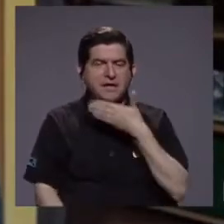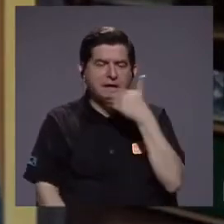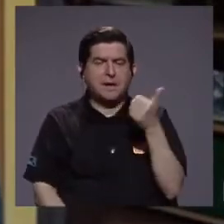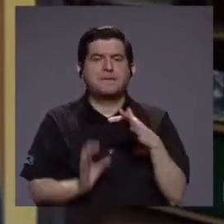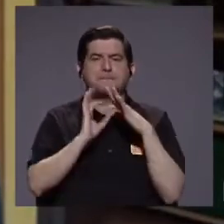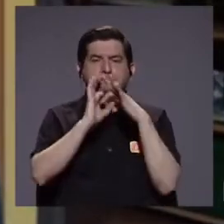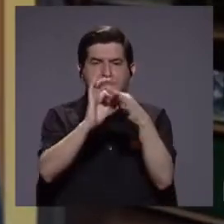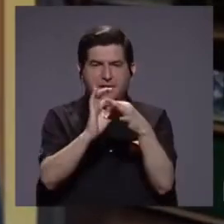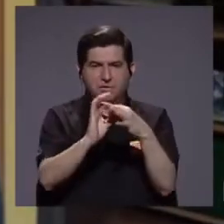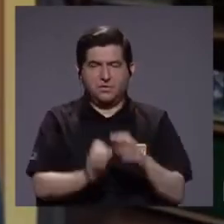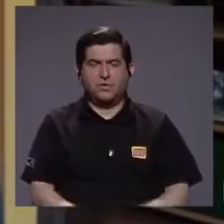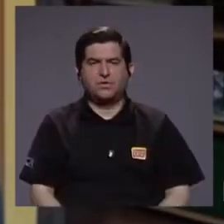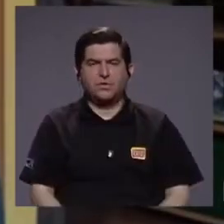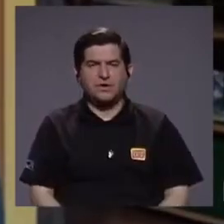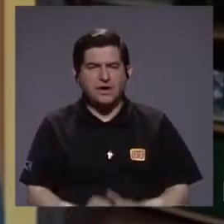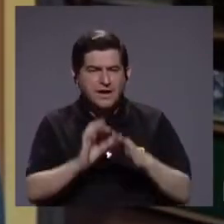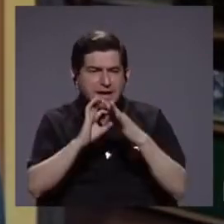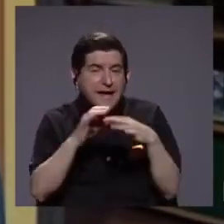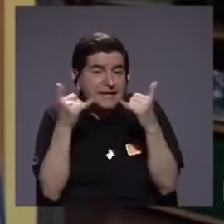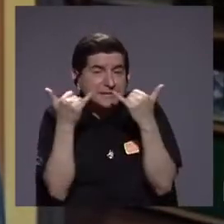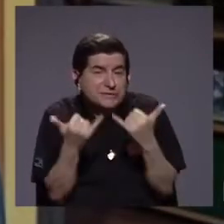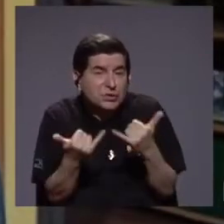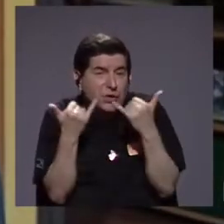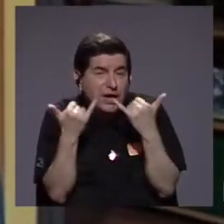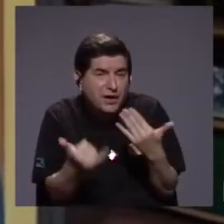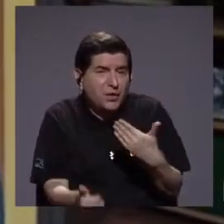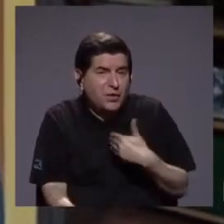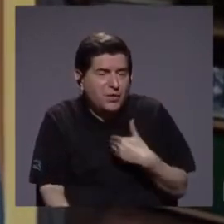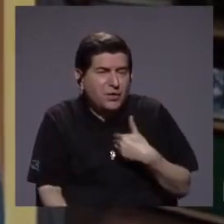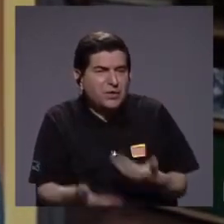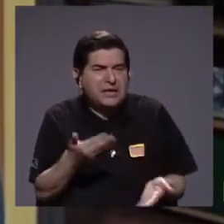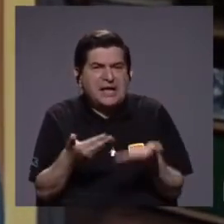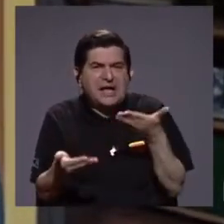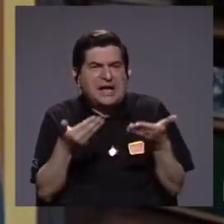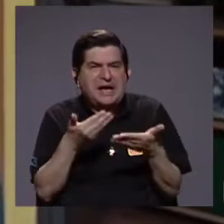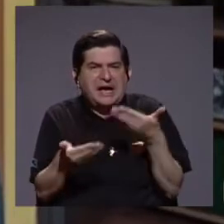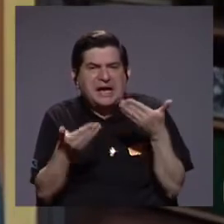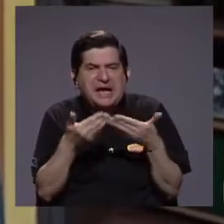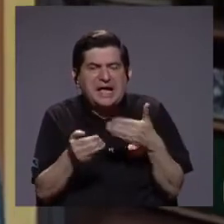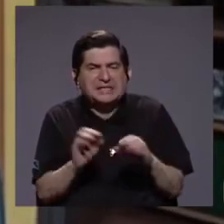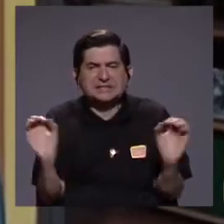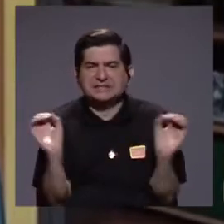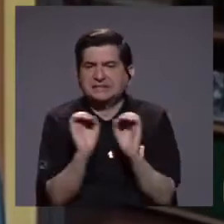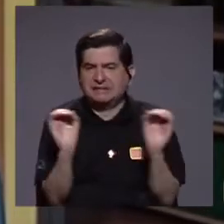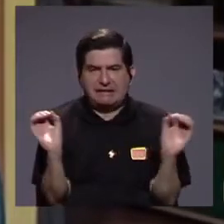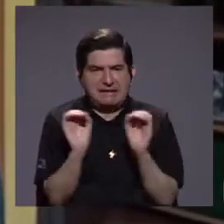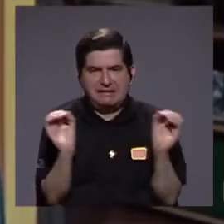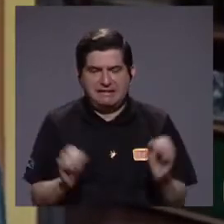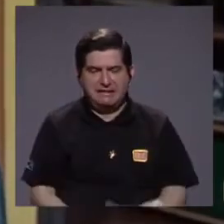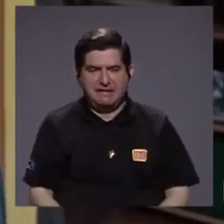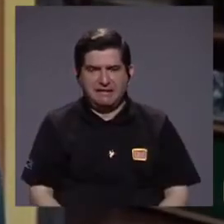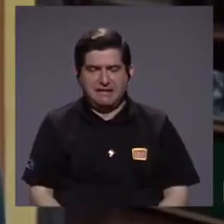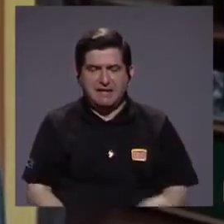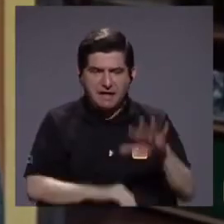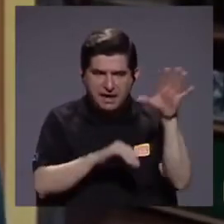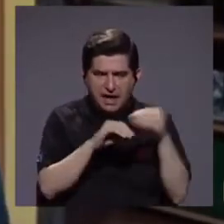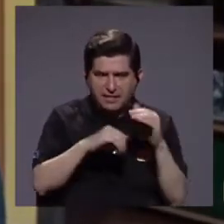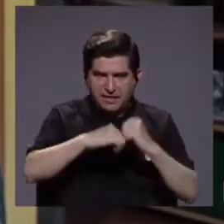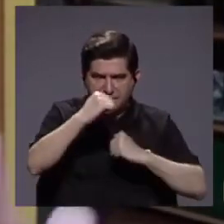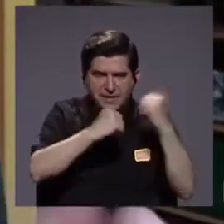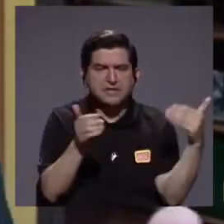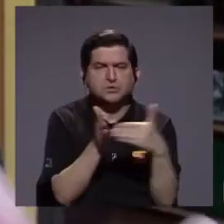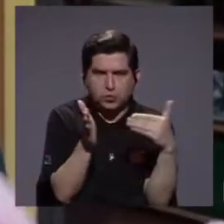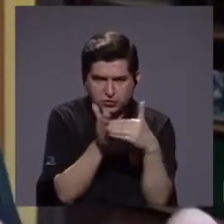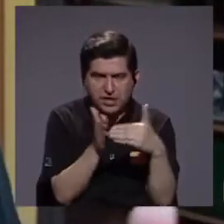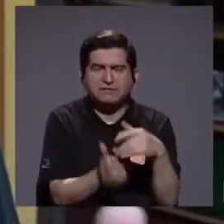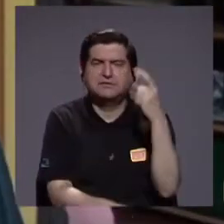relación, porque el nexo en este momento es prácticamente nulo. Entonces, además de la reestructuración, estamos